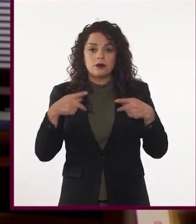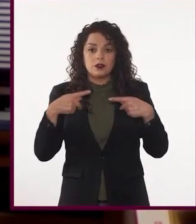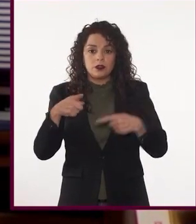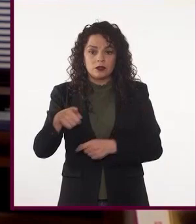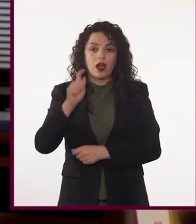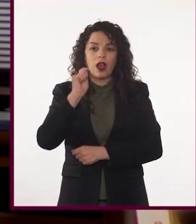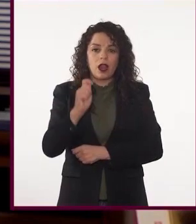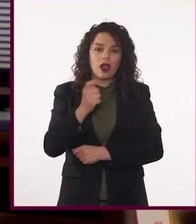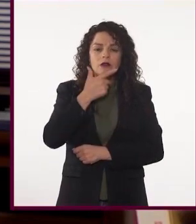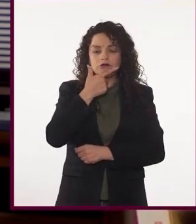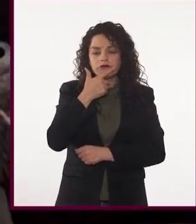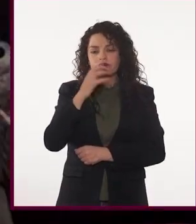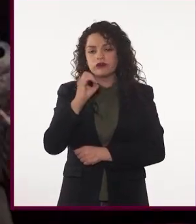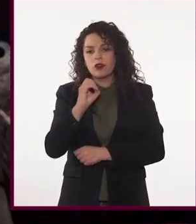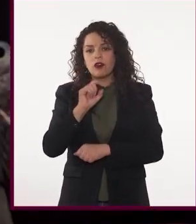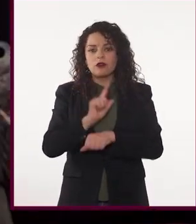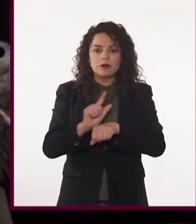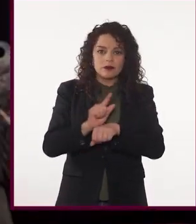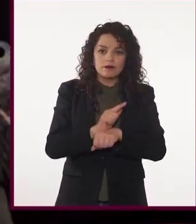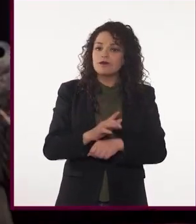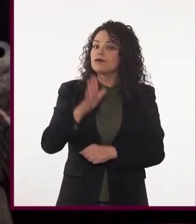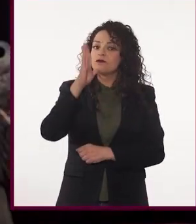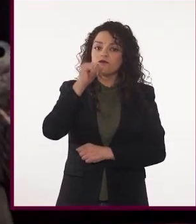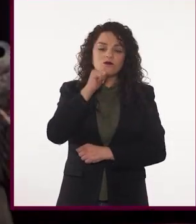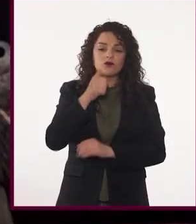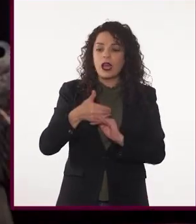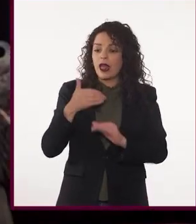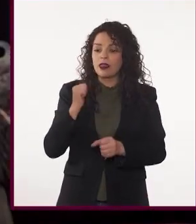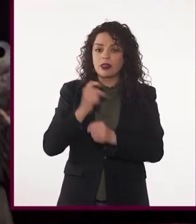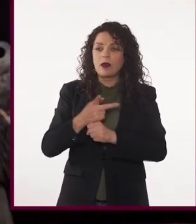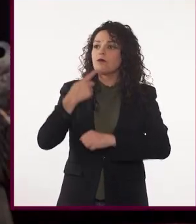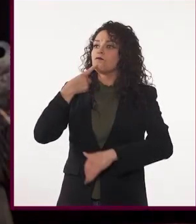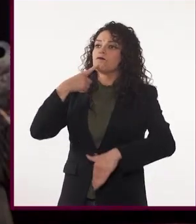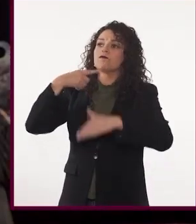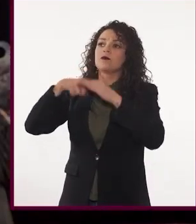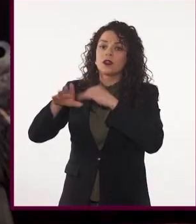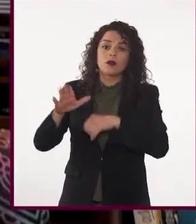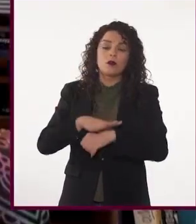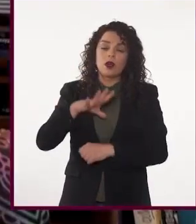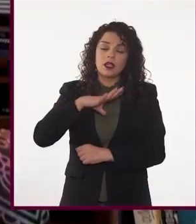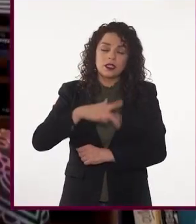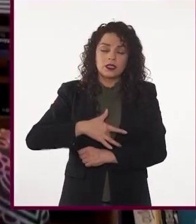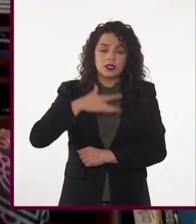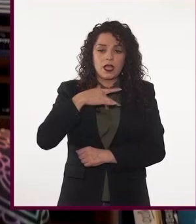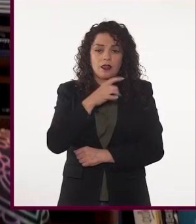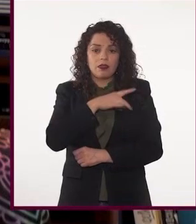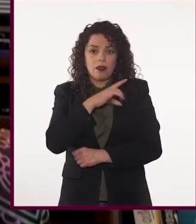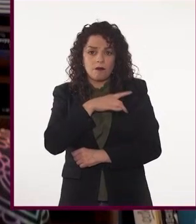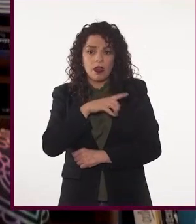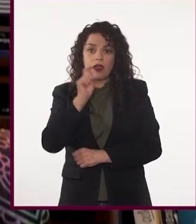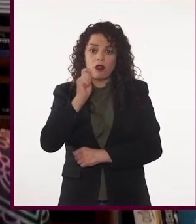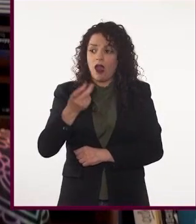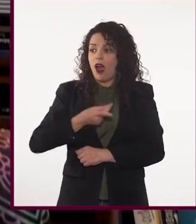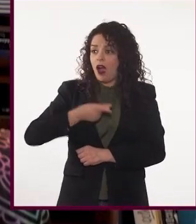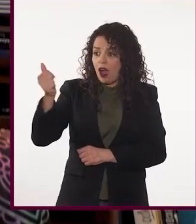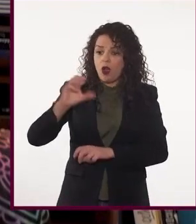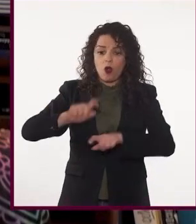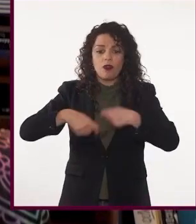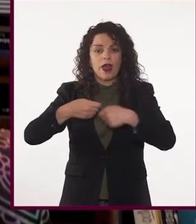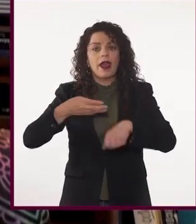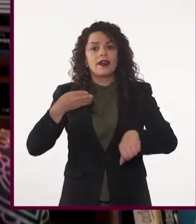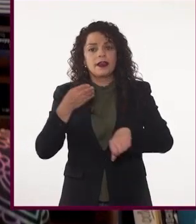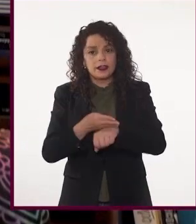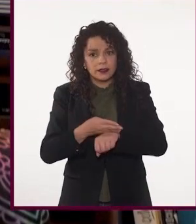sexuales distintas a la norma no permite que puedan denunciar a tiempo las agresiones. El miedo a ser reprendidas,